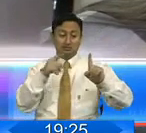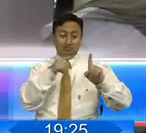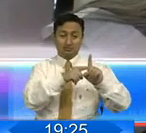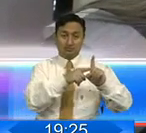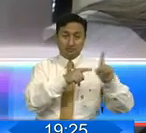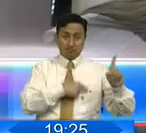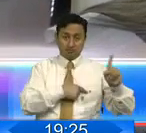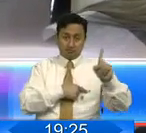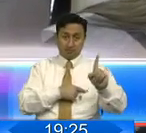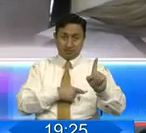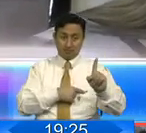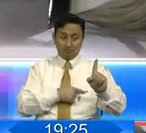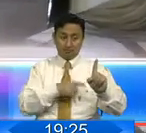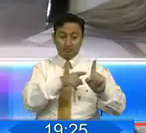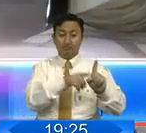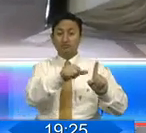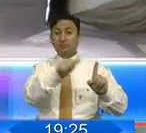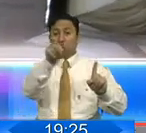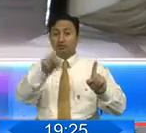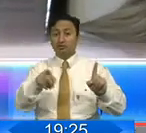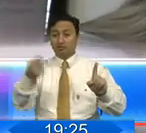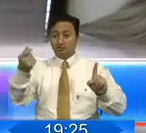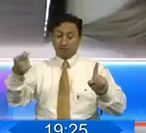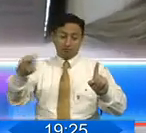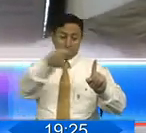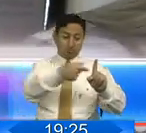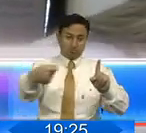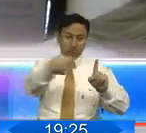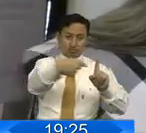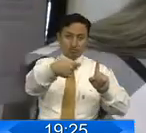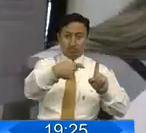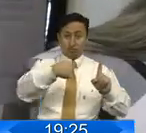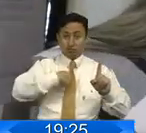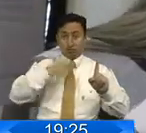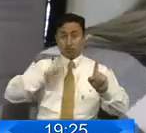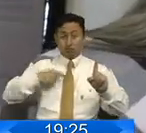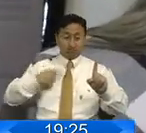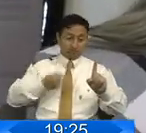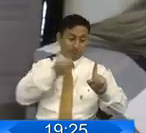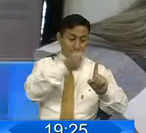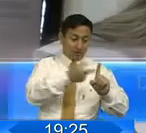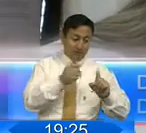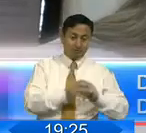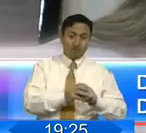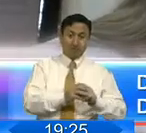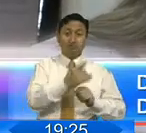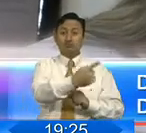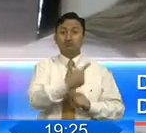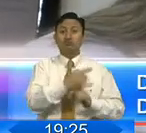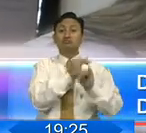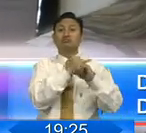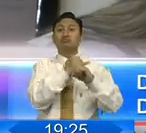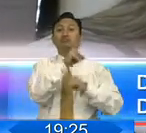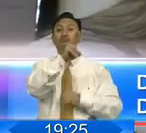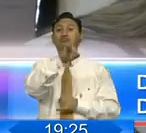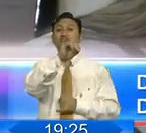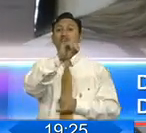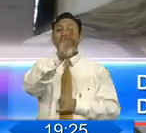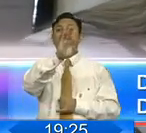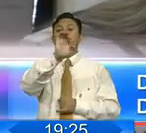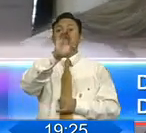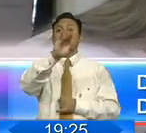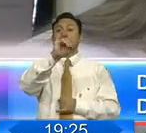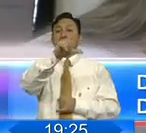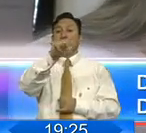que... El resto de personas tenían que entregar y yo también entregaba el dinero y venía el ingeniero Vintimilla un